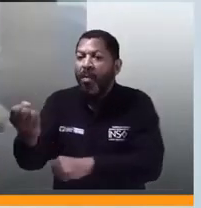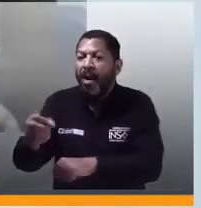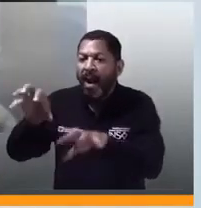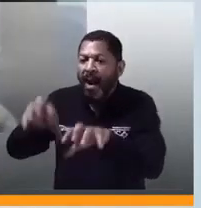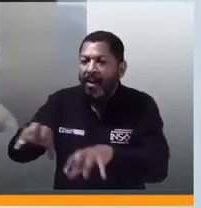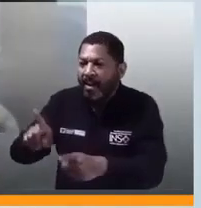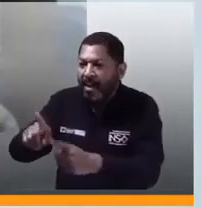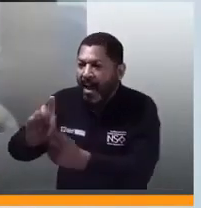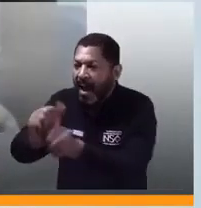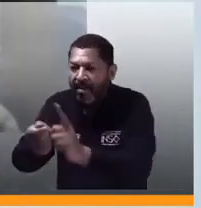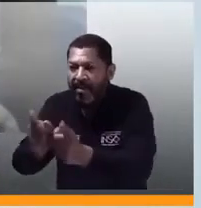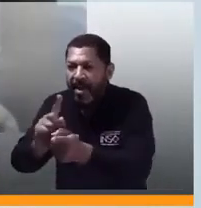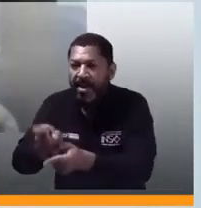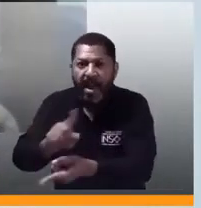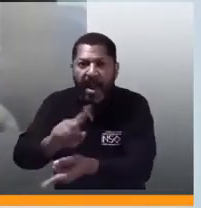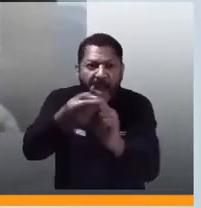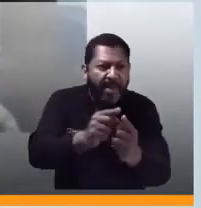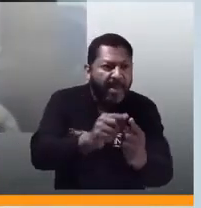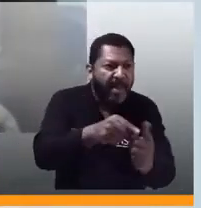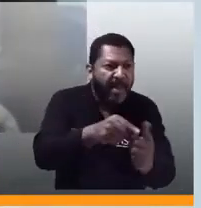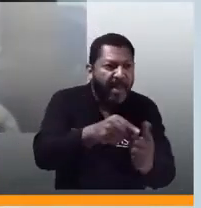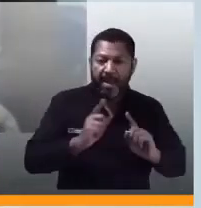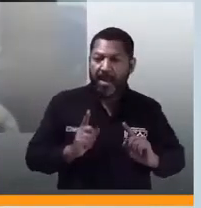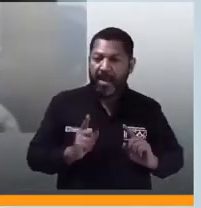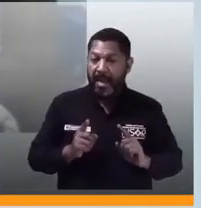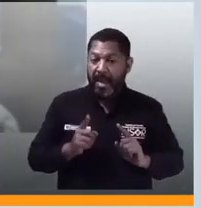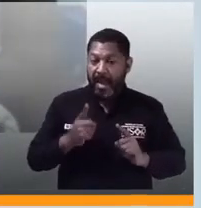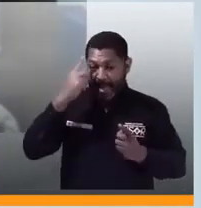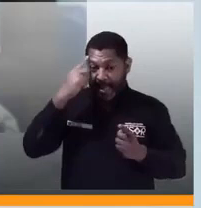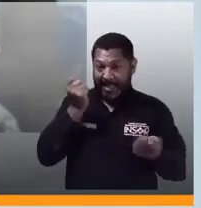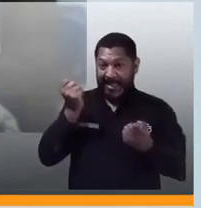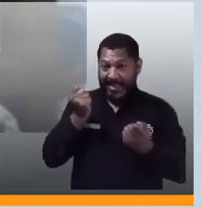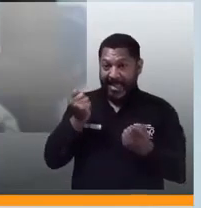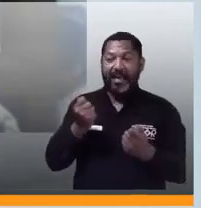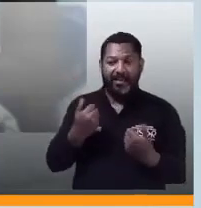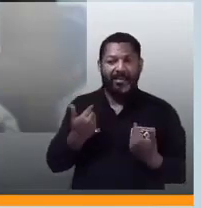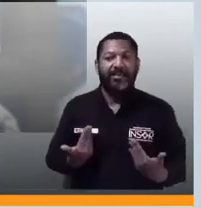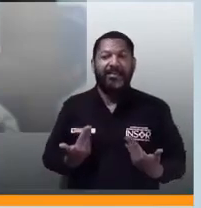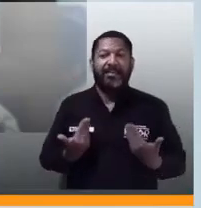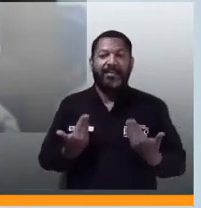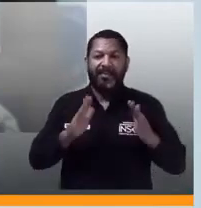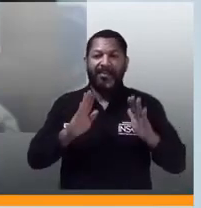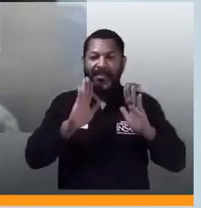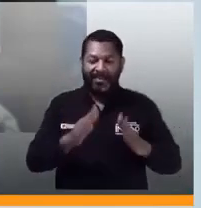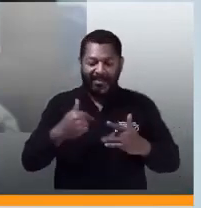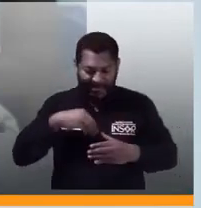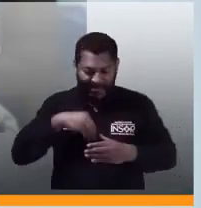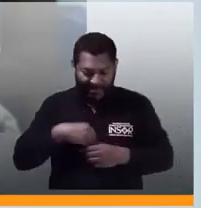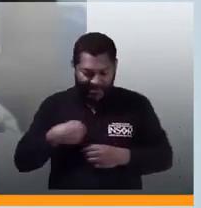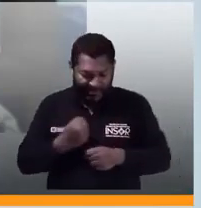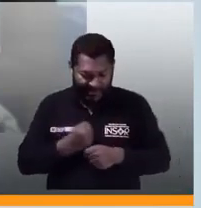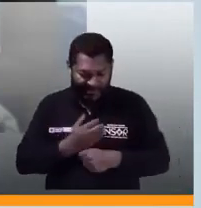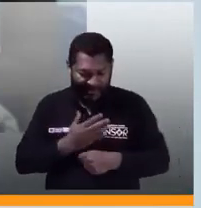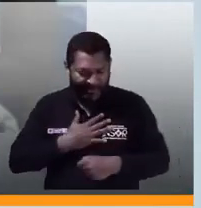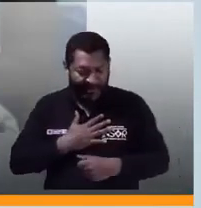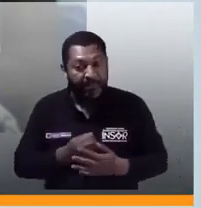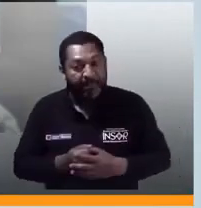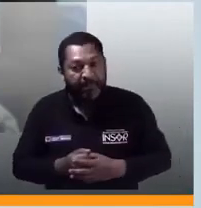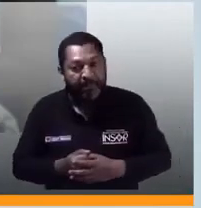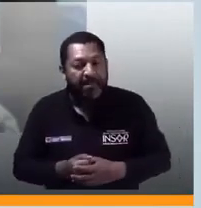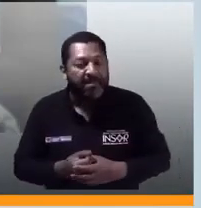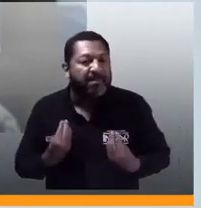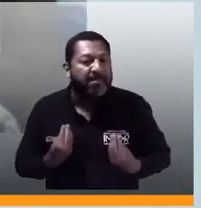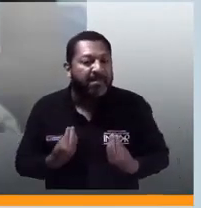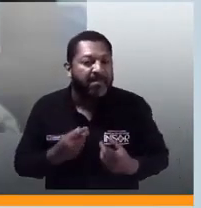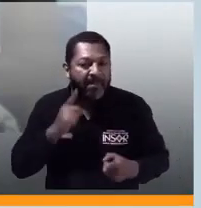cambia. Este tipo de estrategia fue muy favorable para el campo en el que yo me encuentro, porque esto permitió